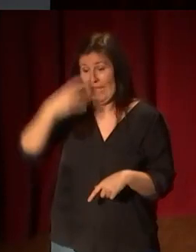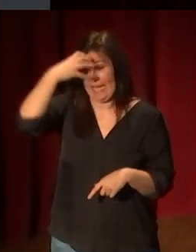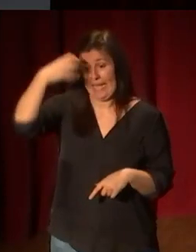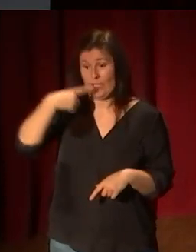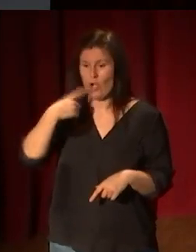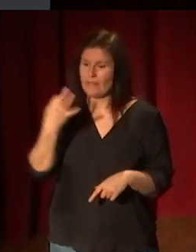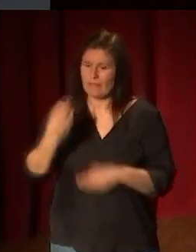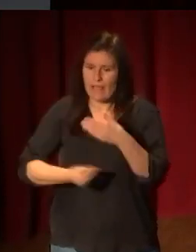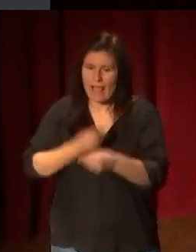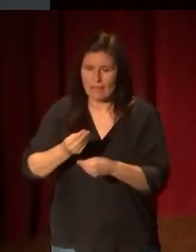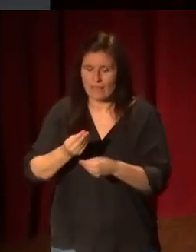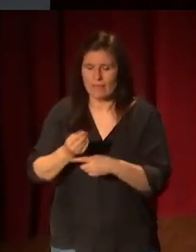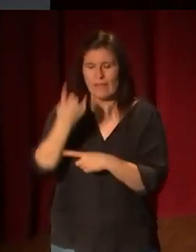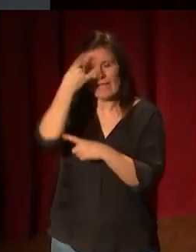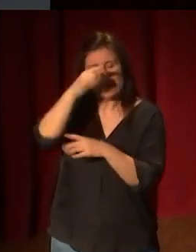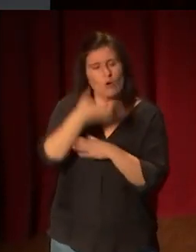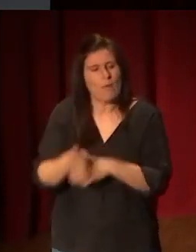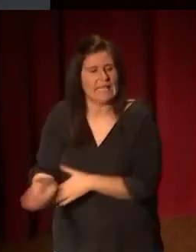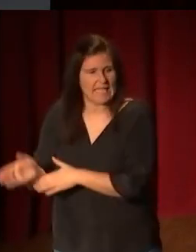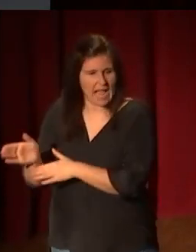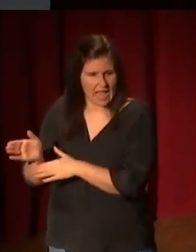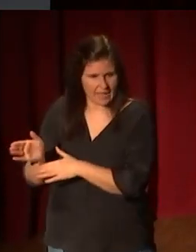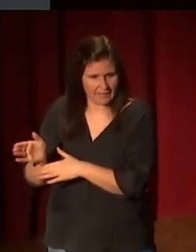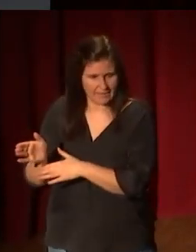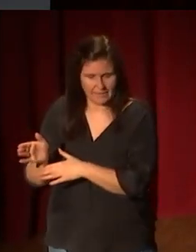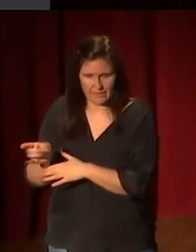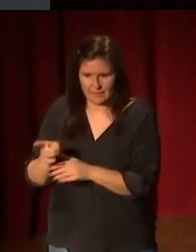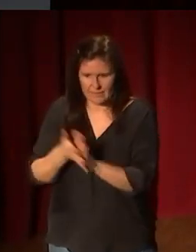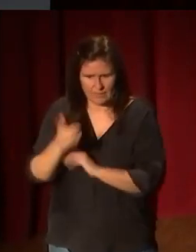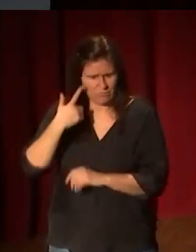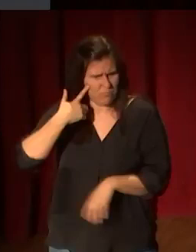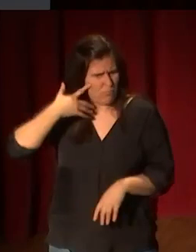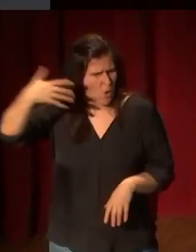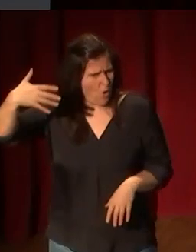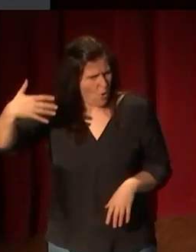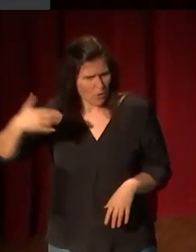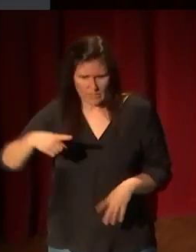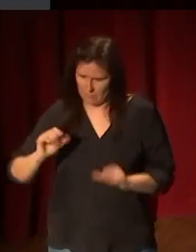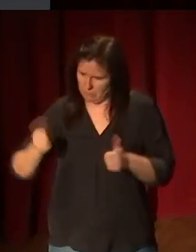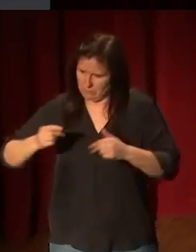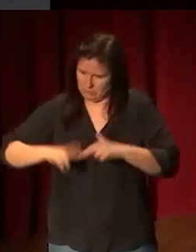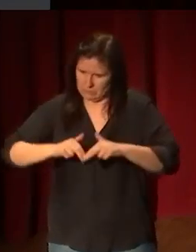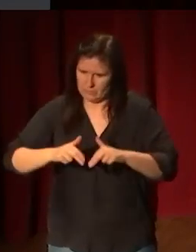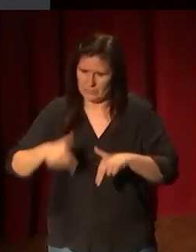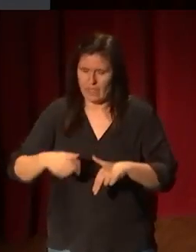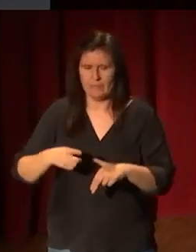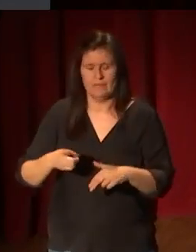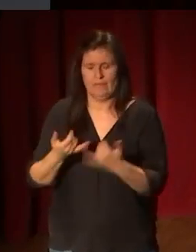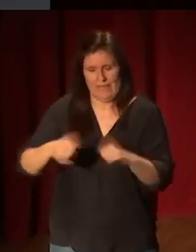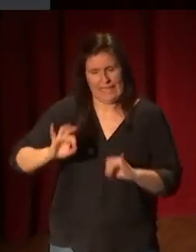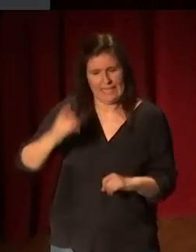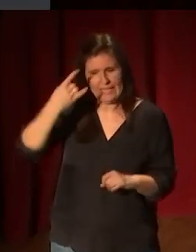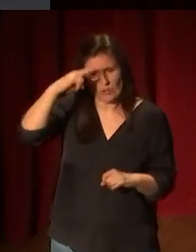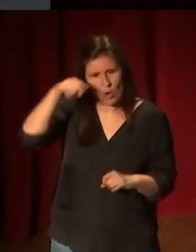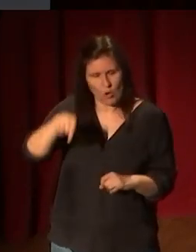se hiciese una tauromaquia lo que nos da idea de la tremenda popularidad que ya desde el primer momento tuvieron las fiestas de toros en